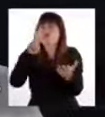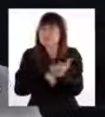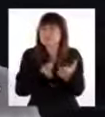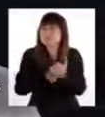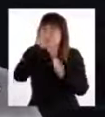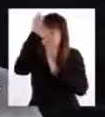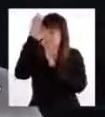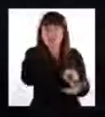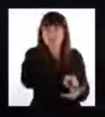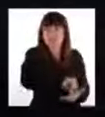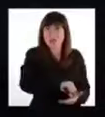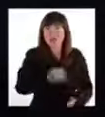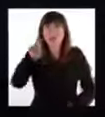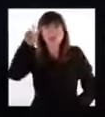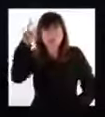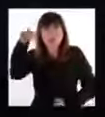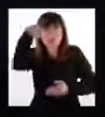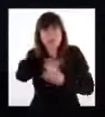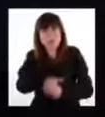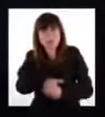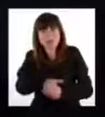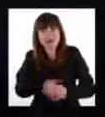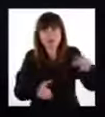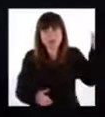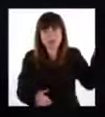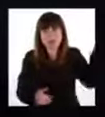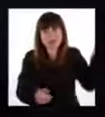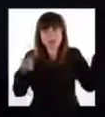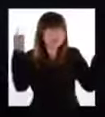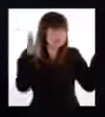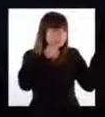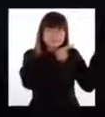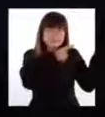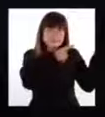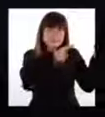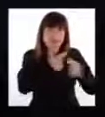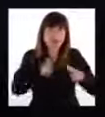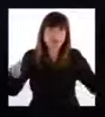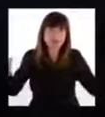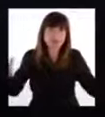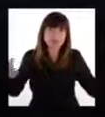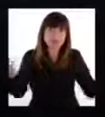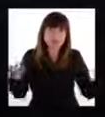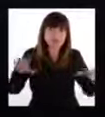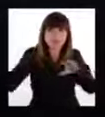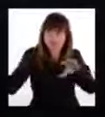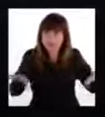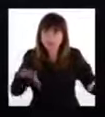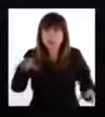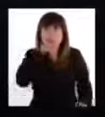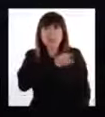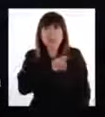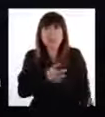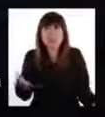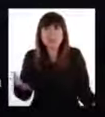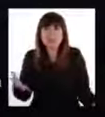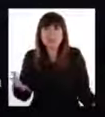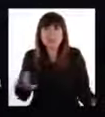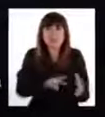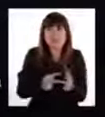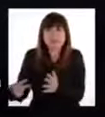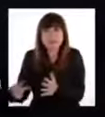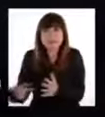y sin anestesia una segunda vuelta con la izquierda solo asegura el aumento de la violencia y la división entre los chilenos